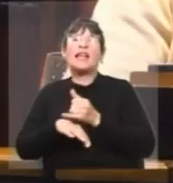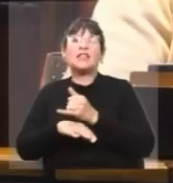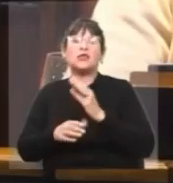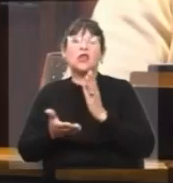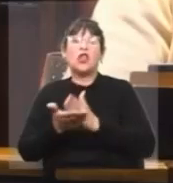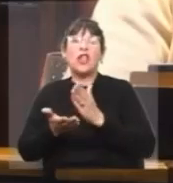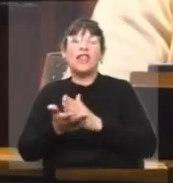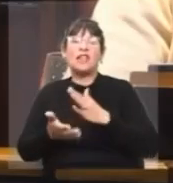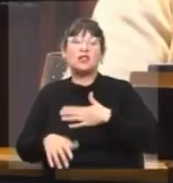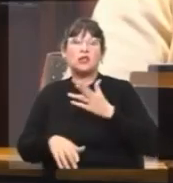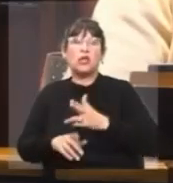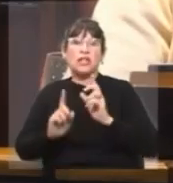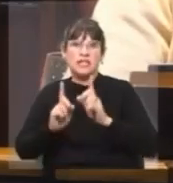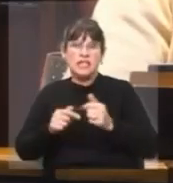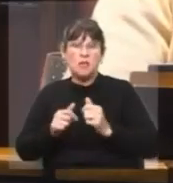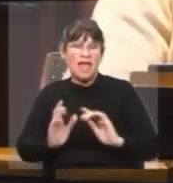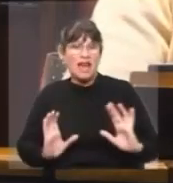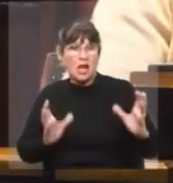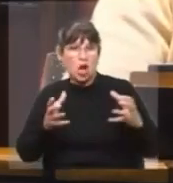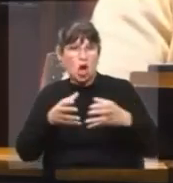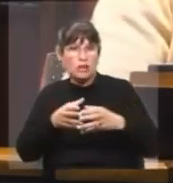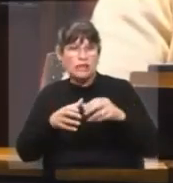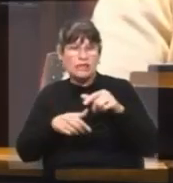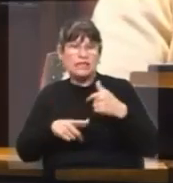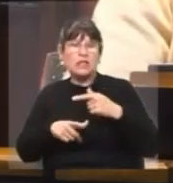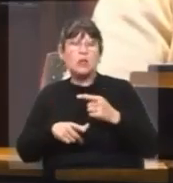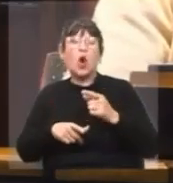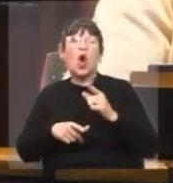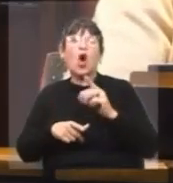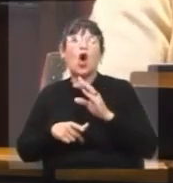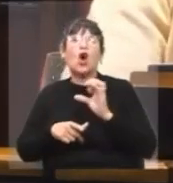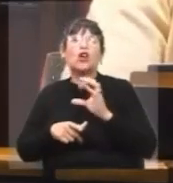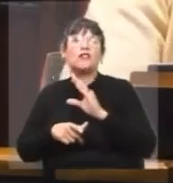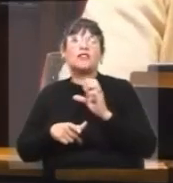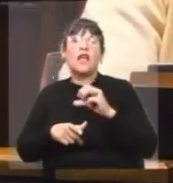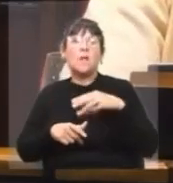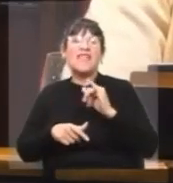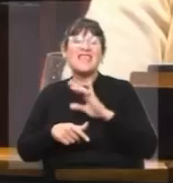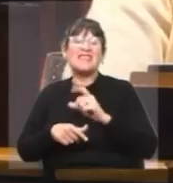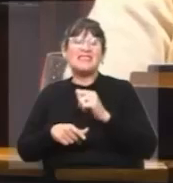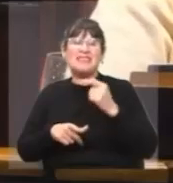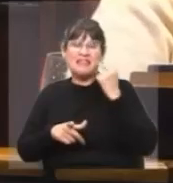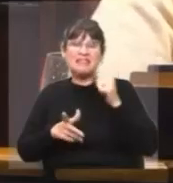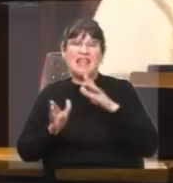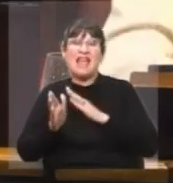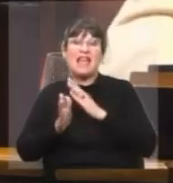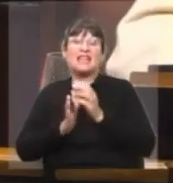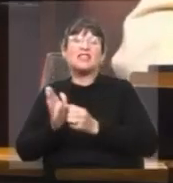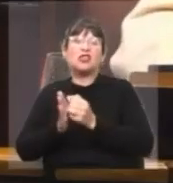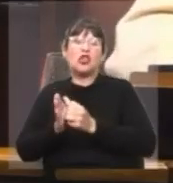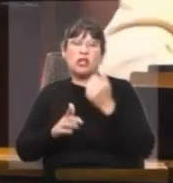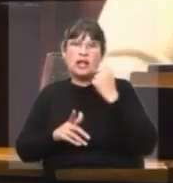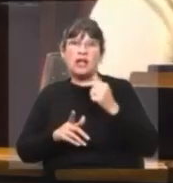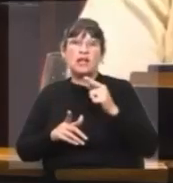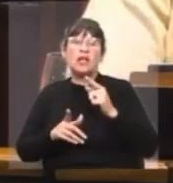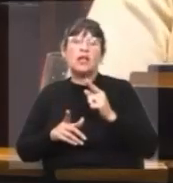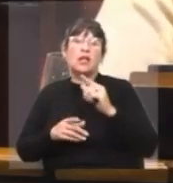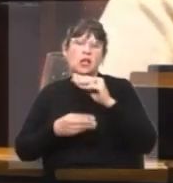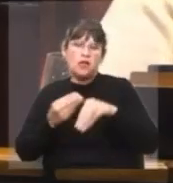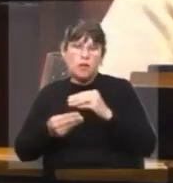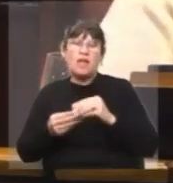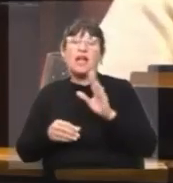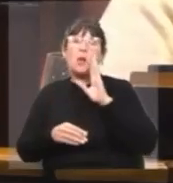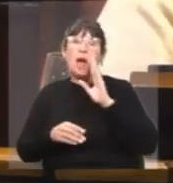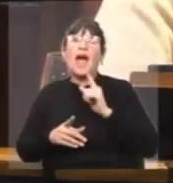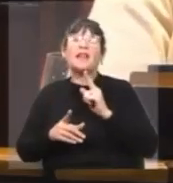humanos y también al colectivo semillas de José Enrique rodó en Soriano y por supuesto a las madres y familiares de